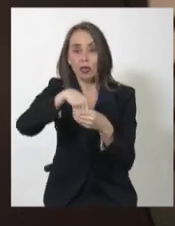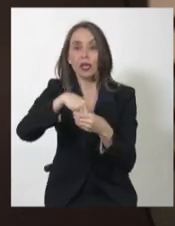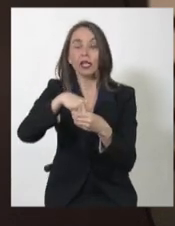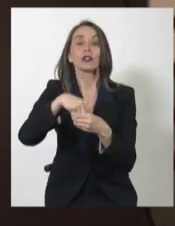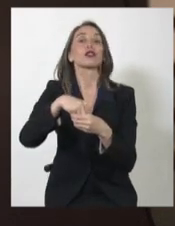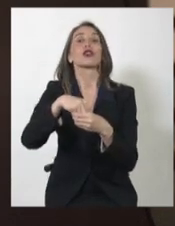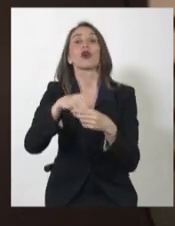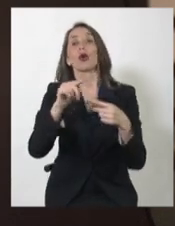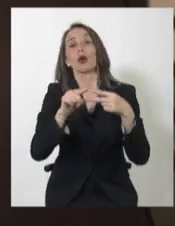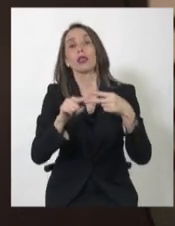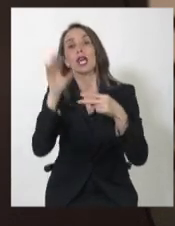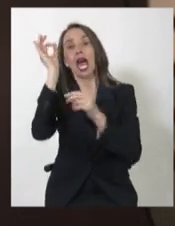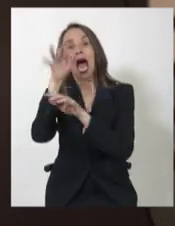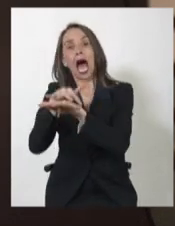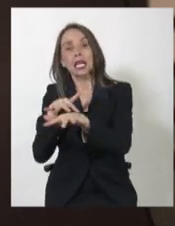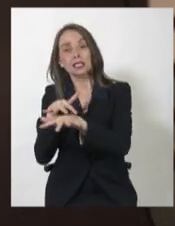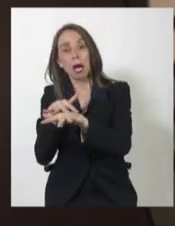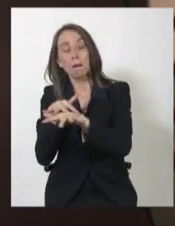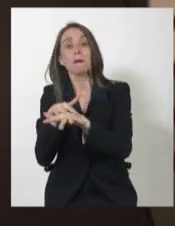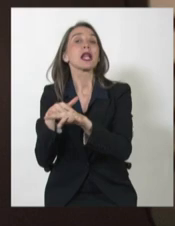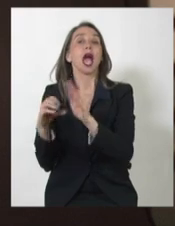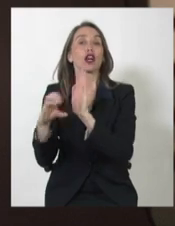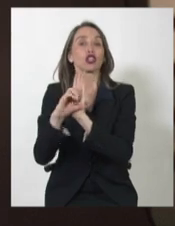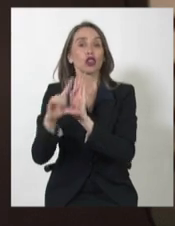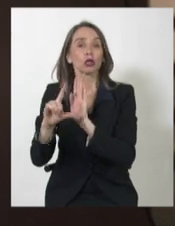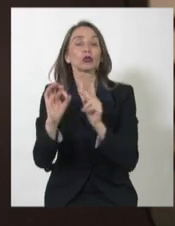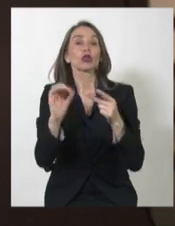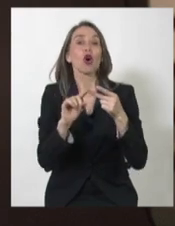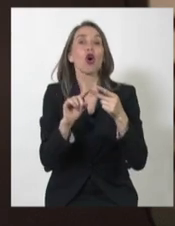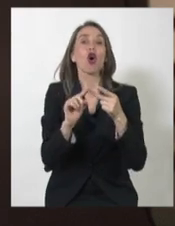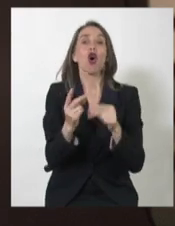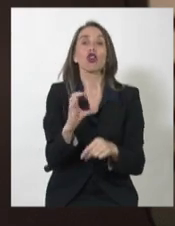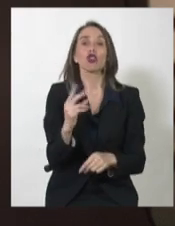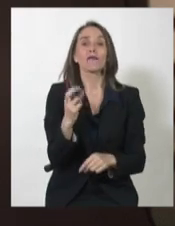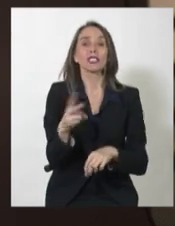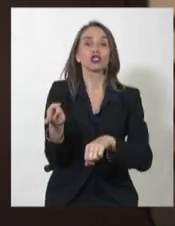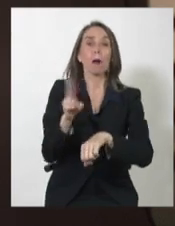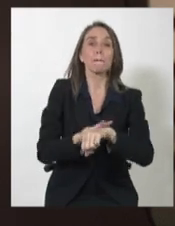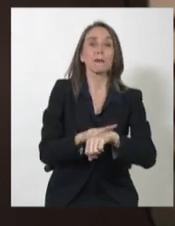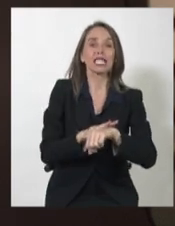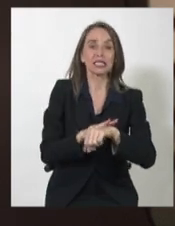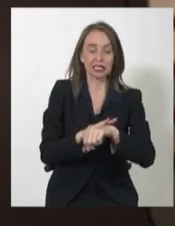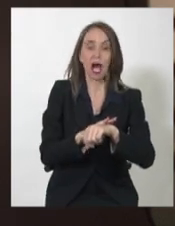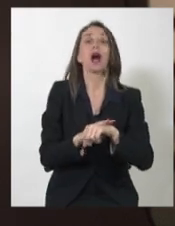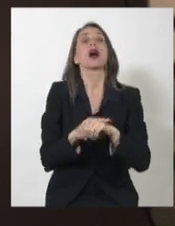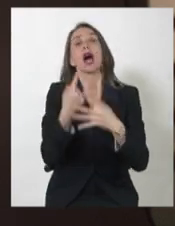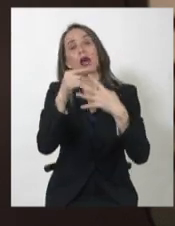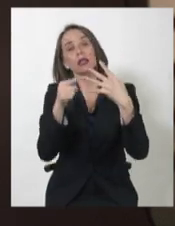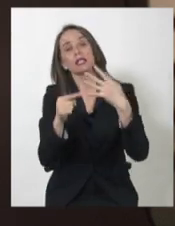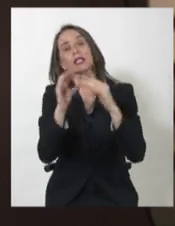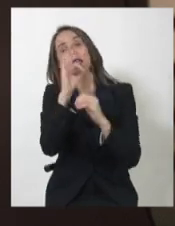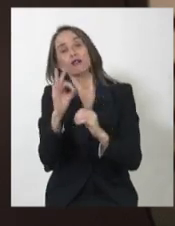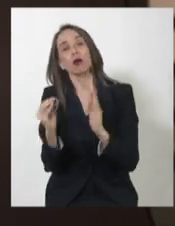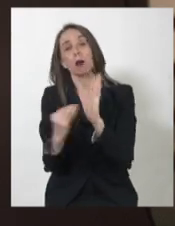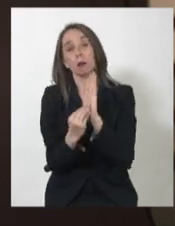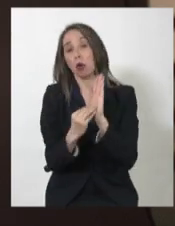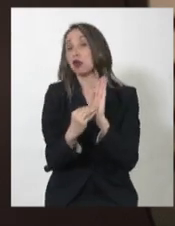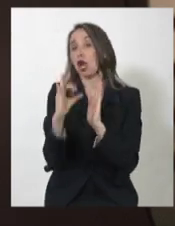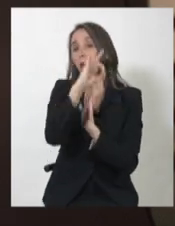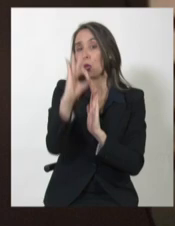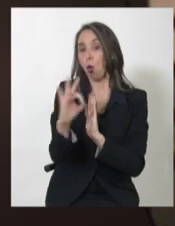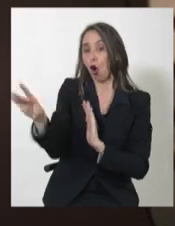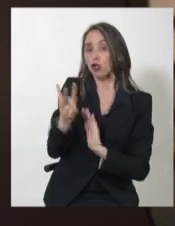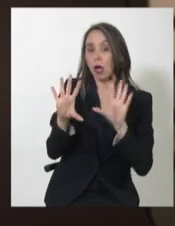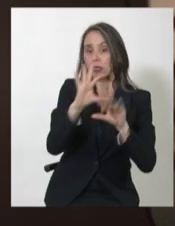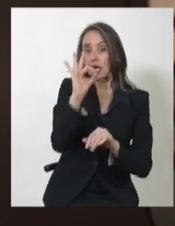la convención mixta o constitucional, que se establezca un 10%. Hay distintas maneras de hacerlo. Bueno, puede ser un 10%, puede ser un